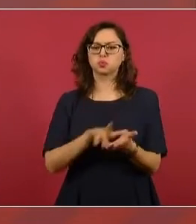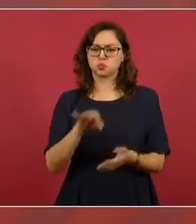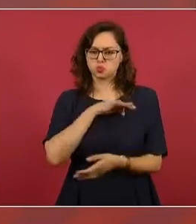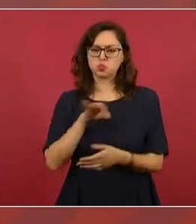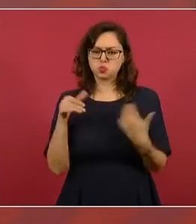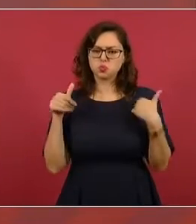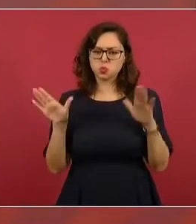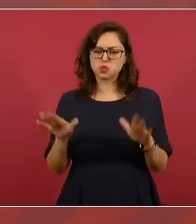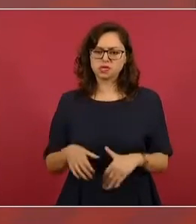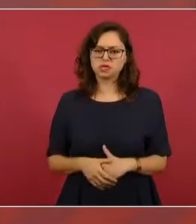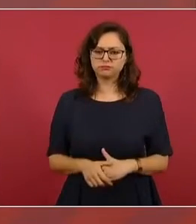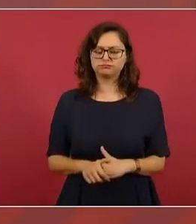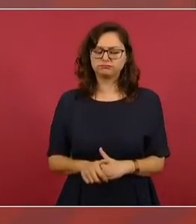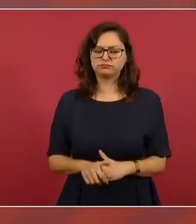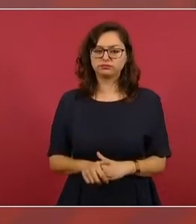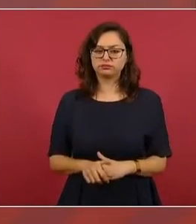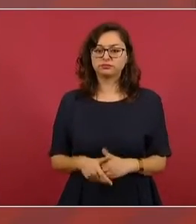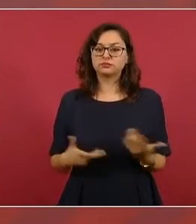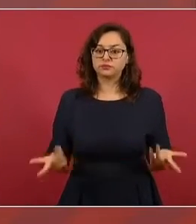dando